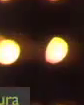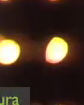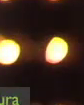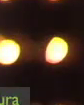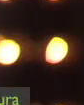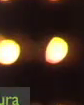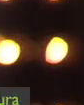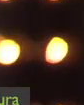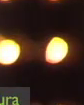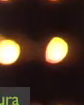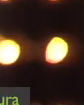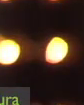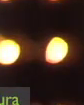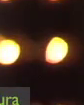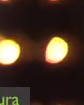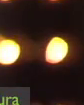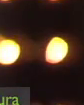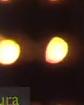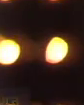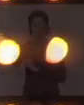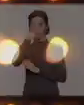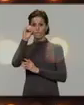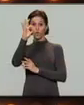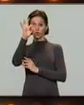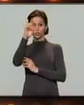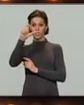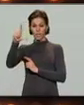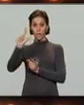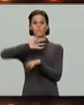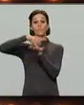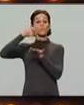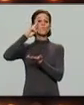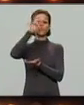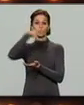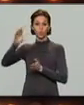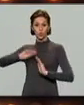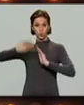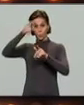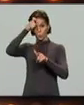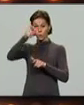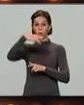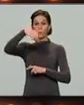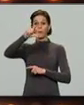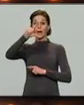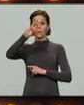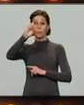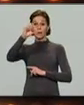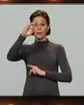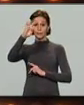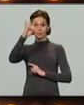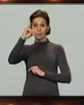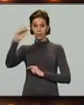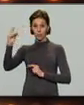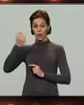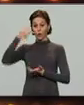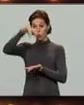Queridos paisanos, hace 40 años el artista alemán Wolf Fostel, en cuyo Museo de Malpartida de